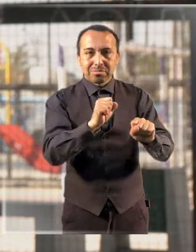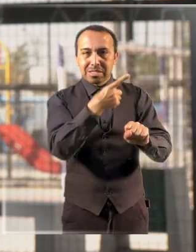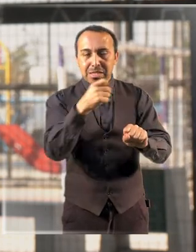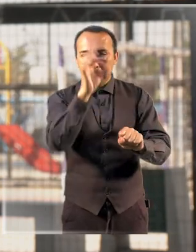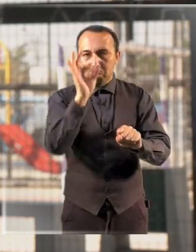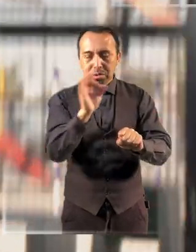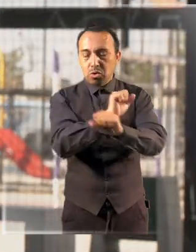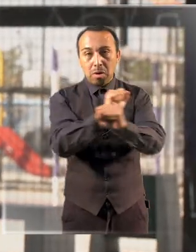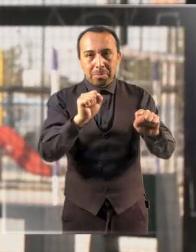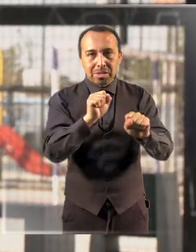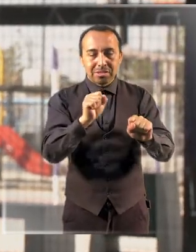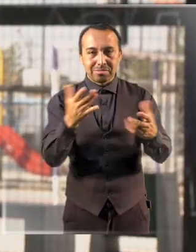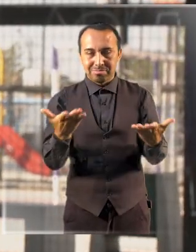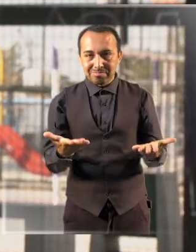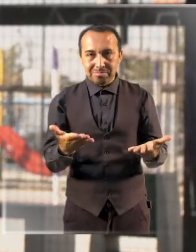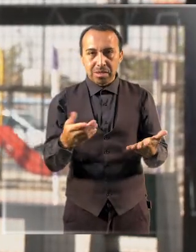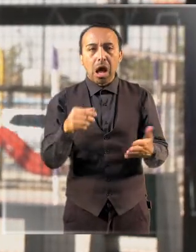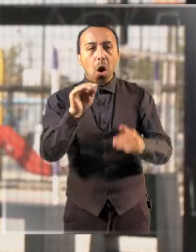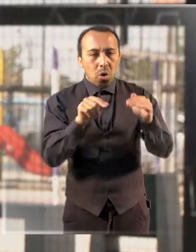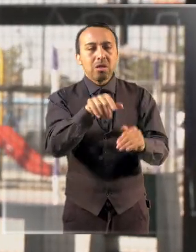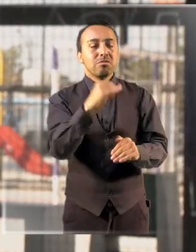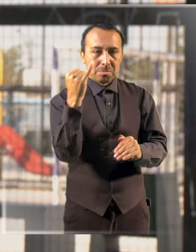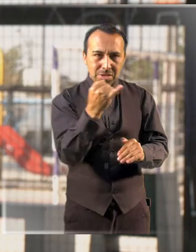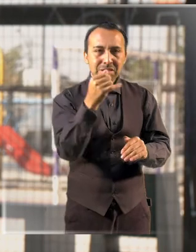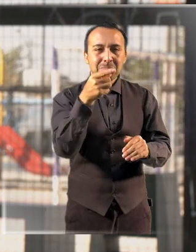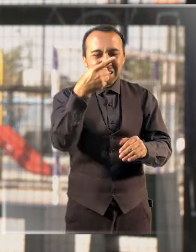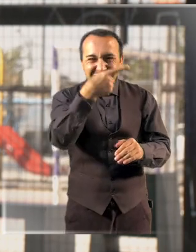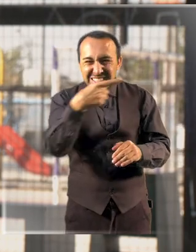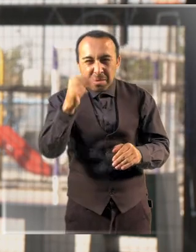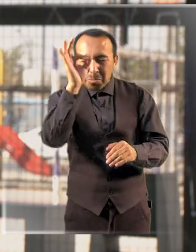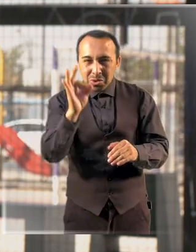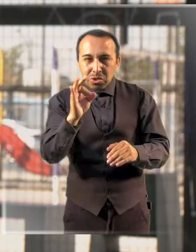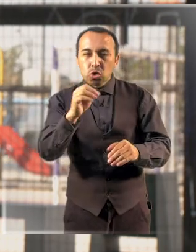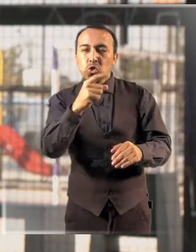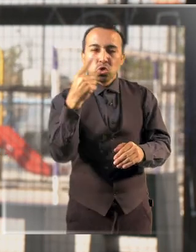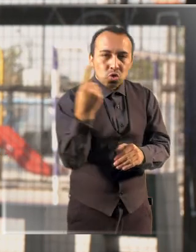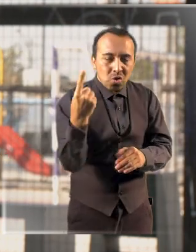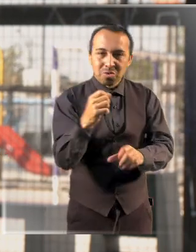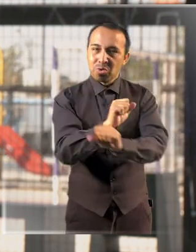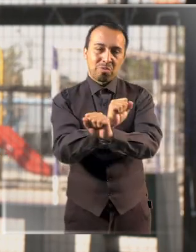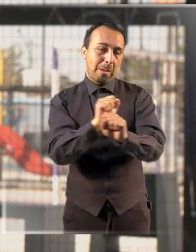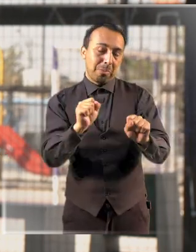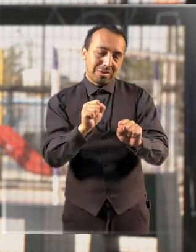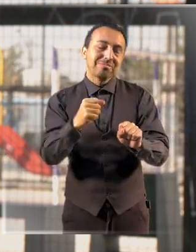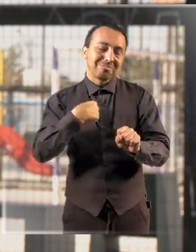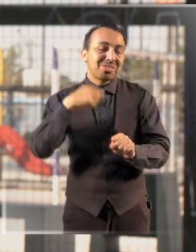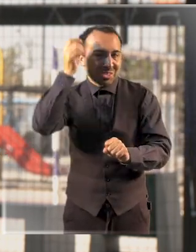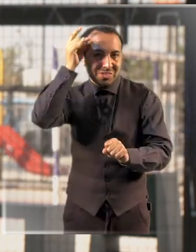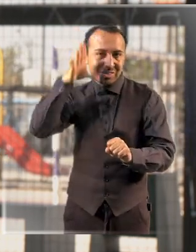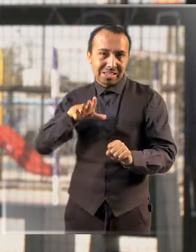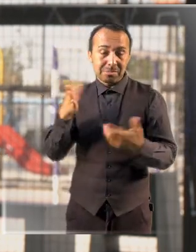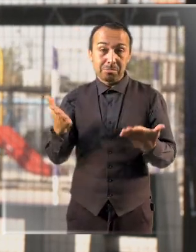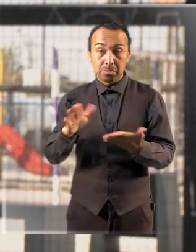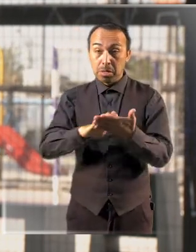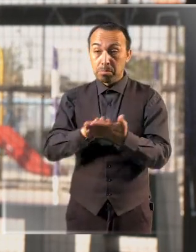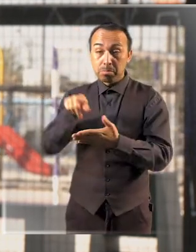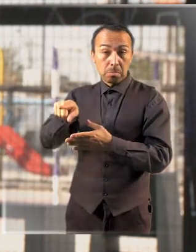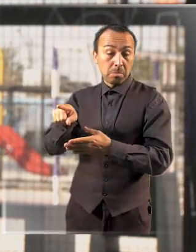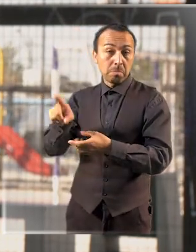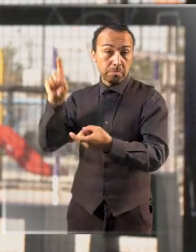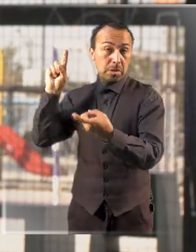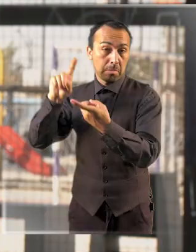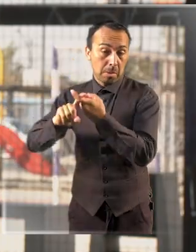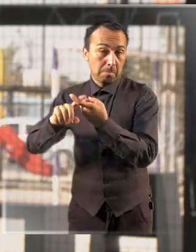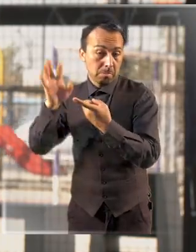él va a saber desenvolverse, pero no al 100%. Entonces,